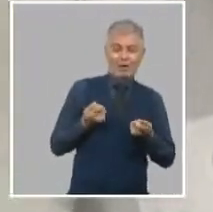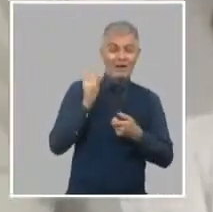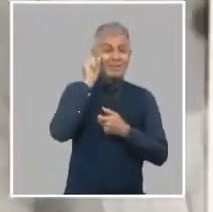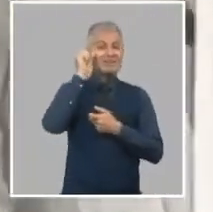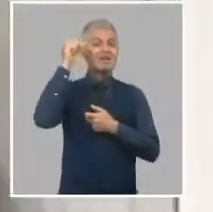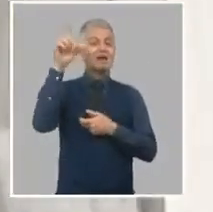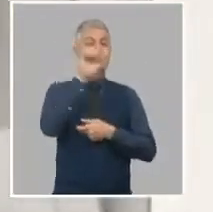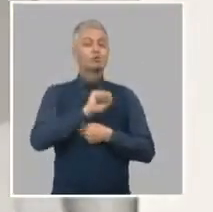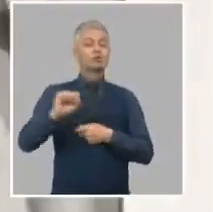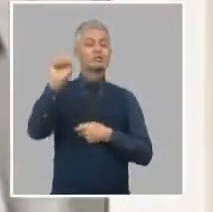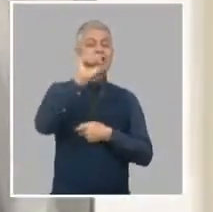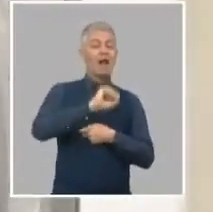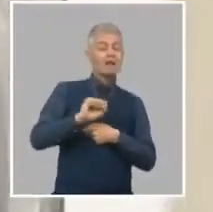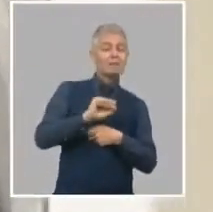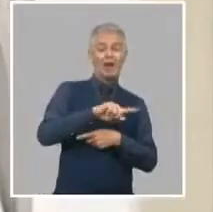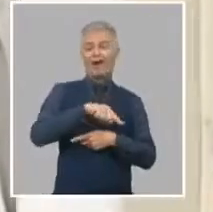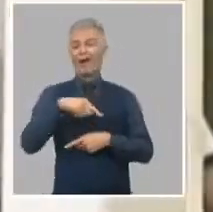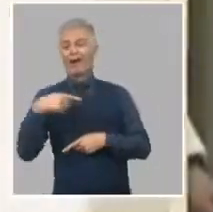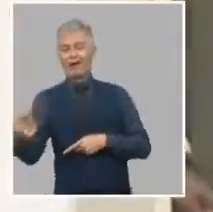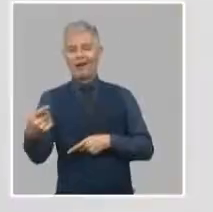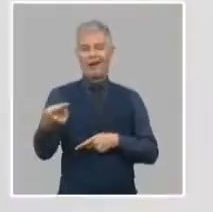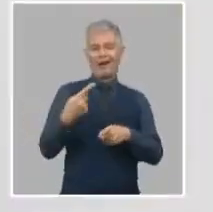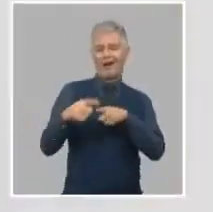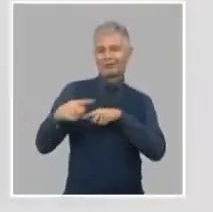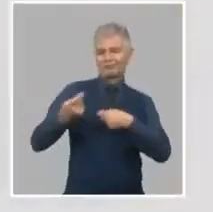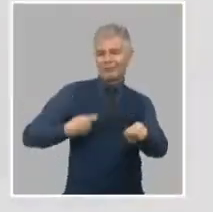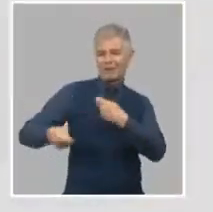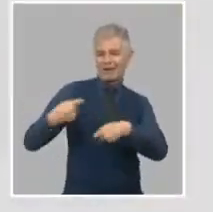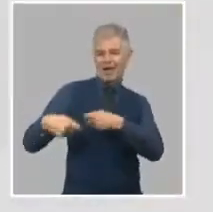socialista sobre el mito del mercado.